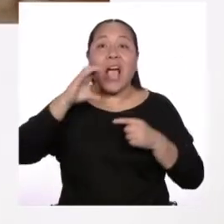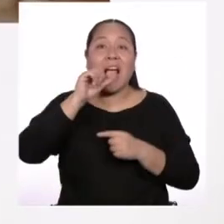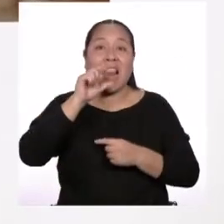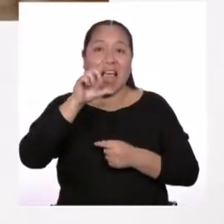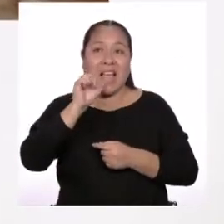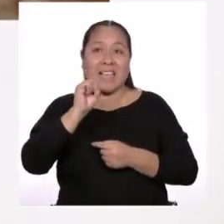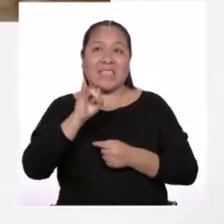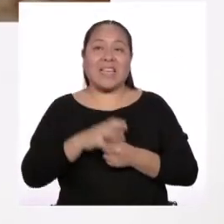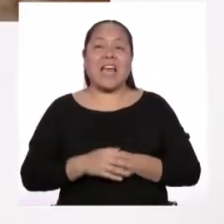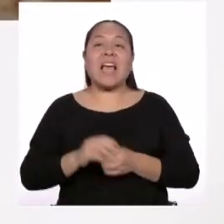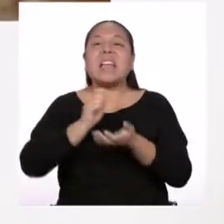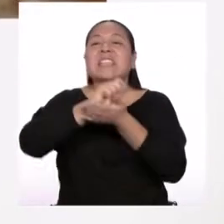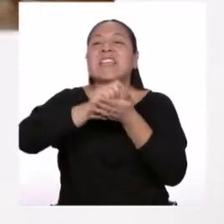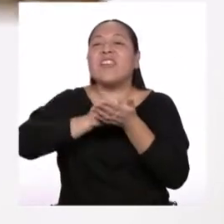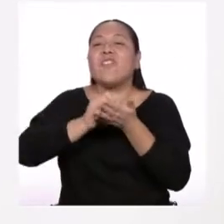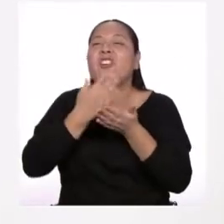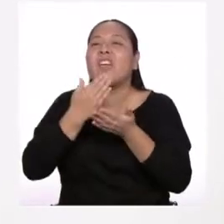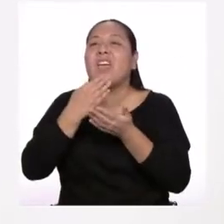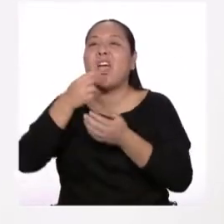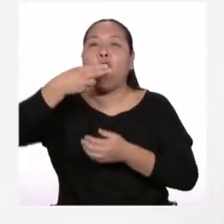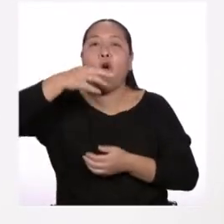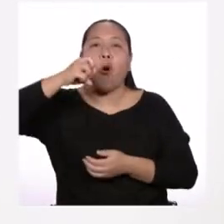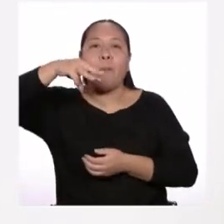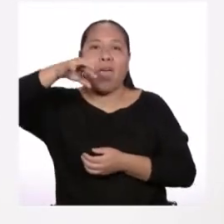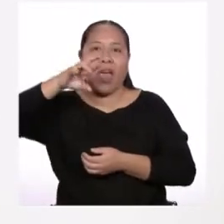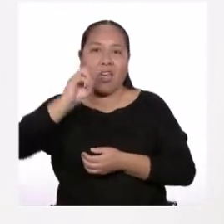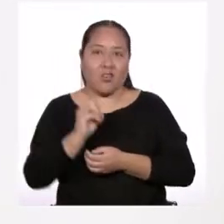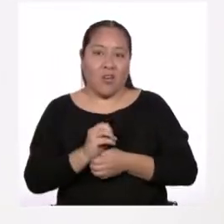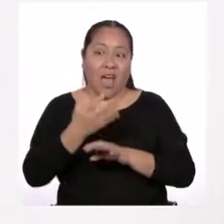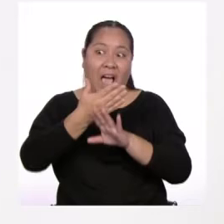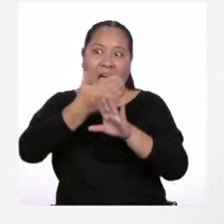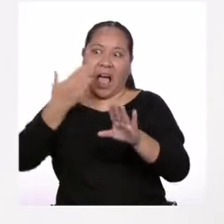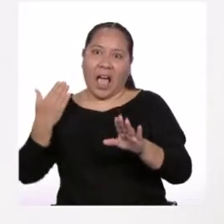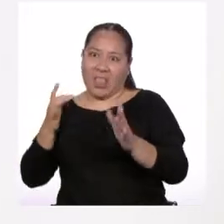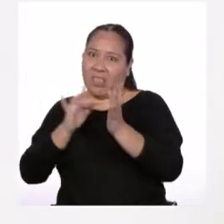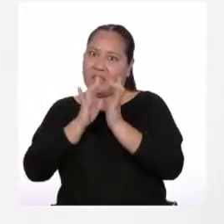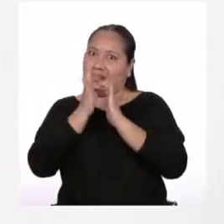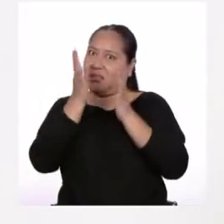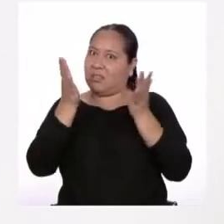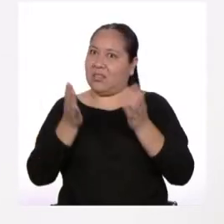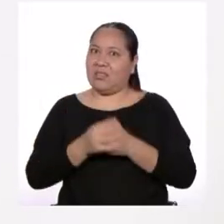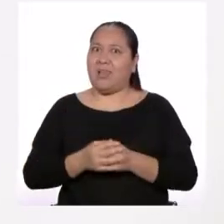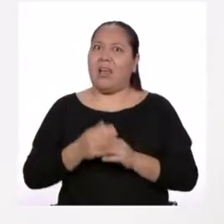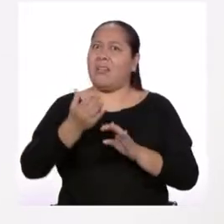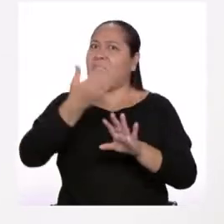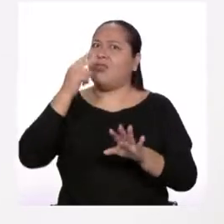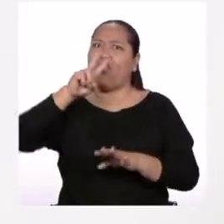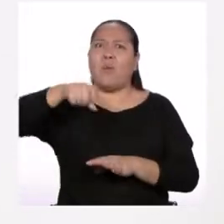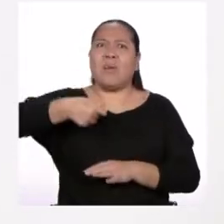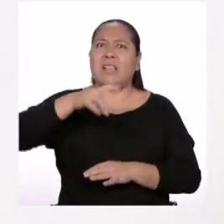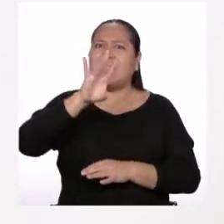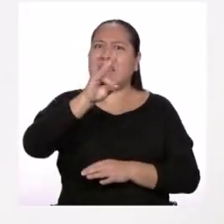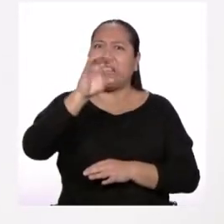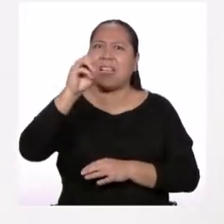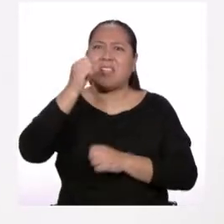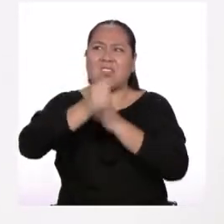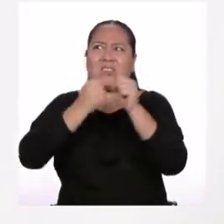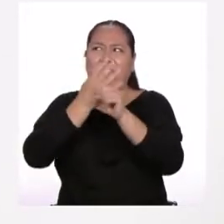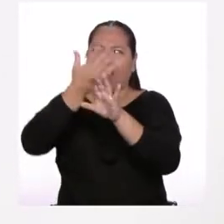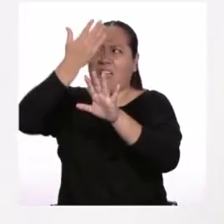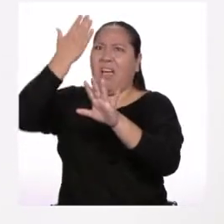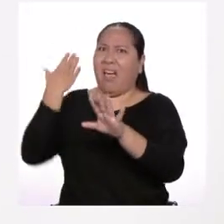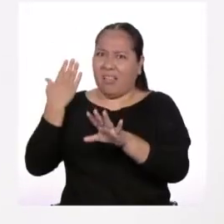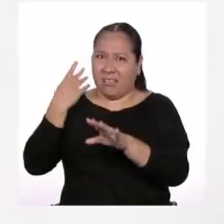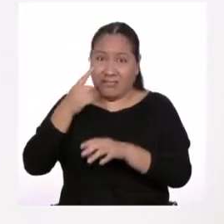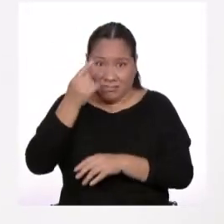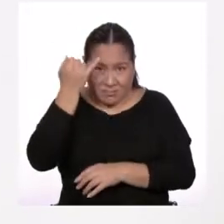por Homero en el siglo VII a.C. O sea, hace más de 2700 años, ¿se imaginan? Este es el momento donde deben